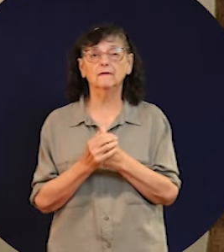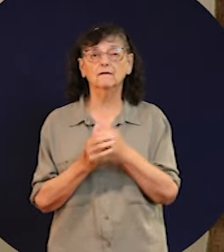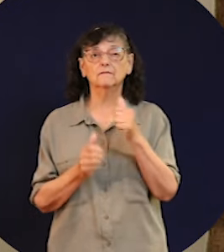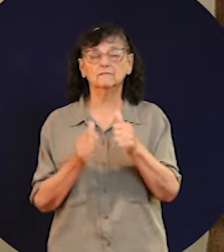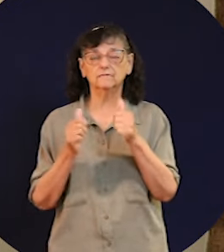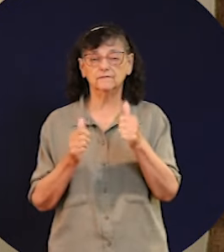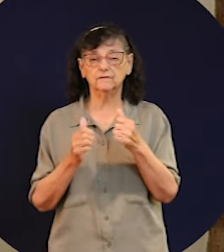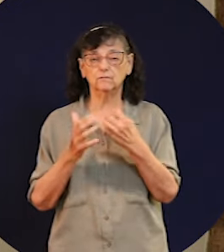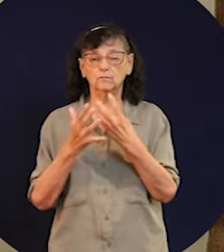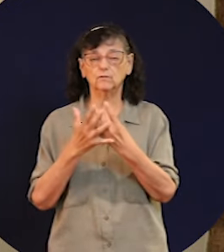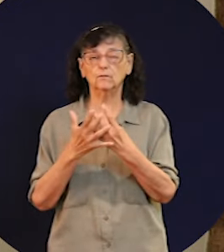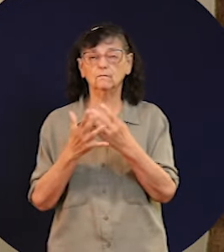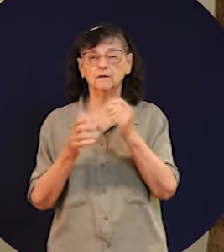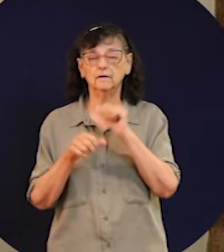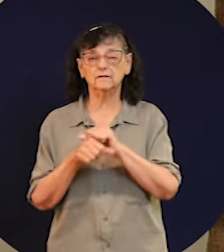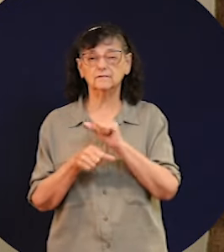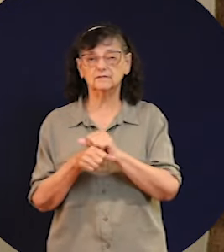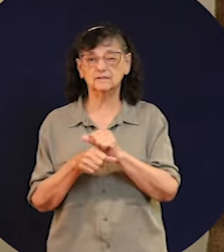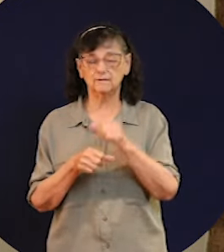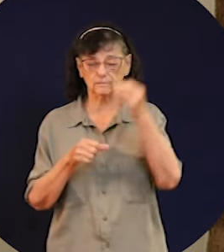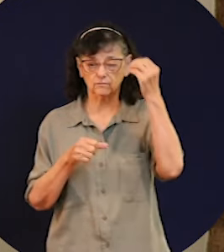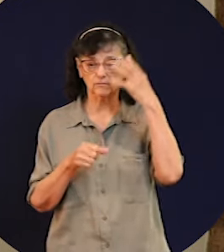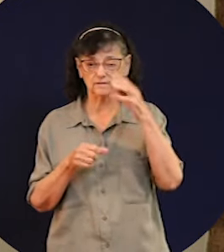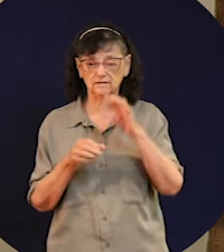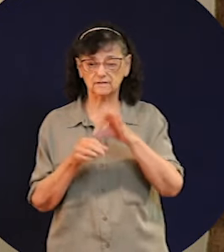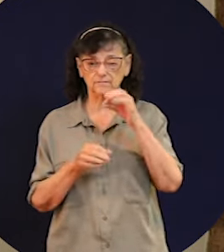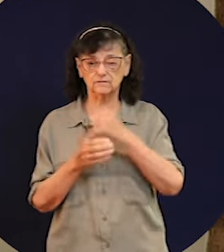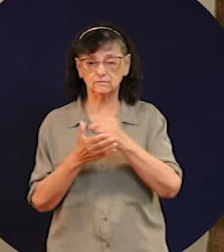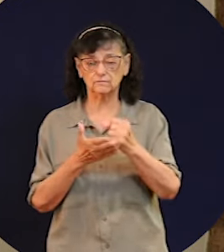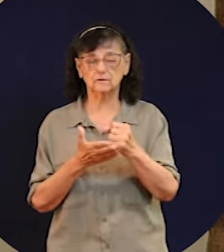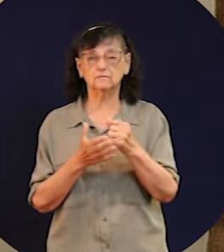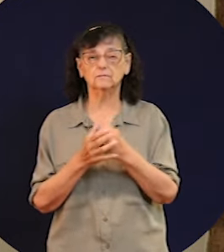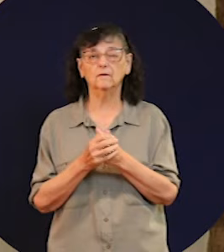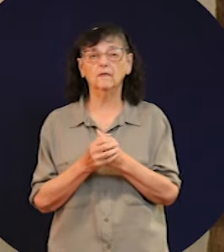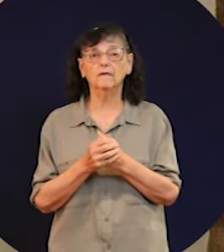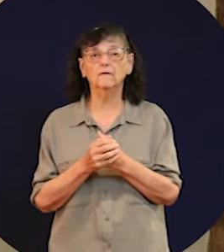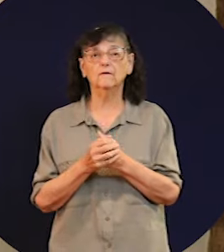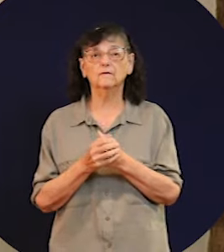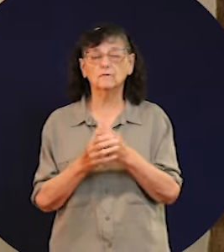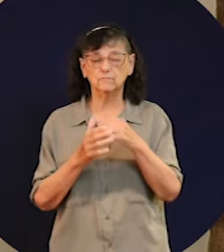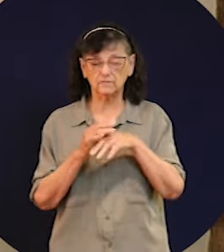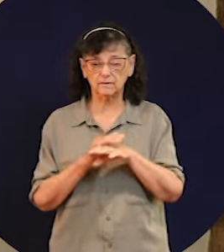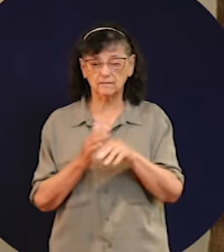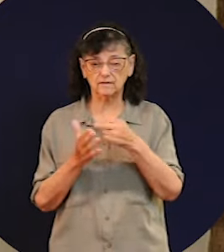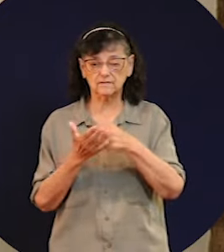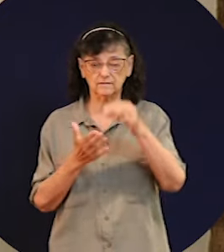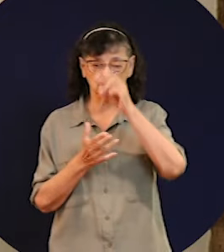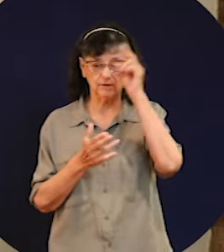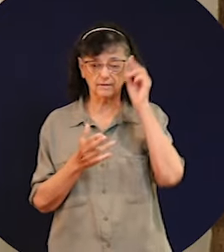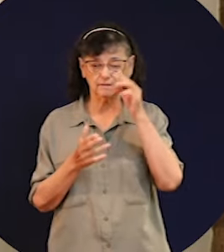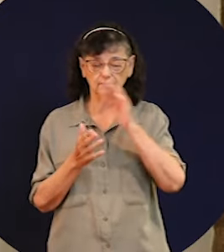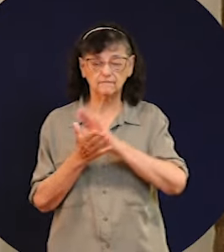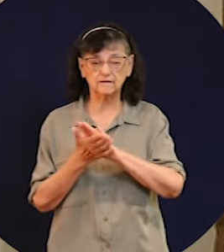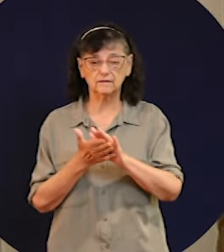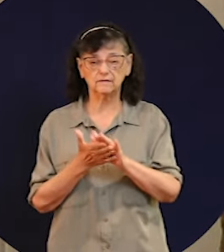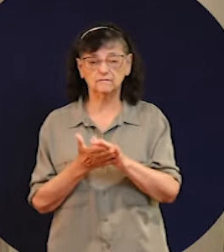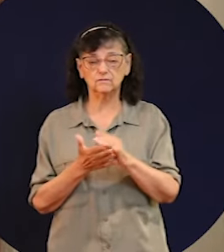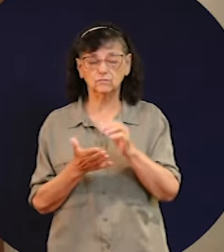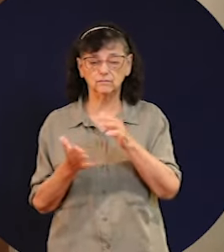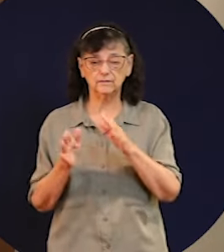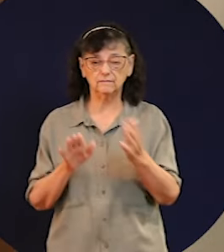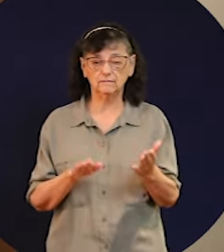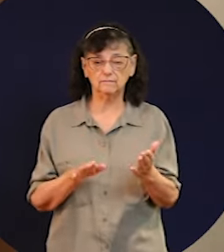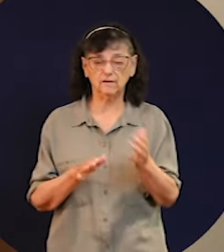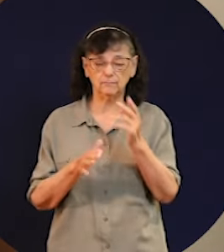que fue concebido por obra y gracia del Espíritu Santo, nació de Santa María Virgen,